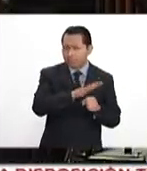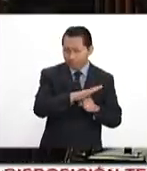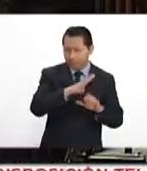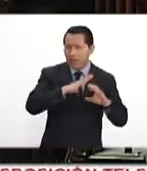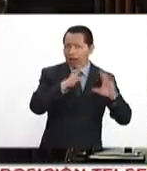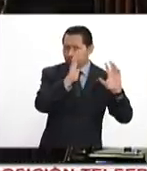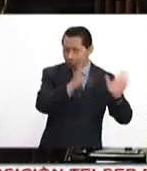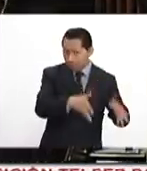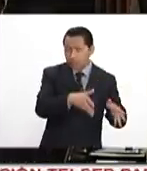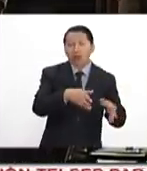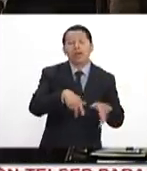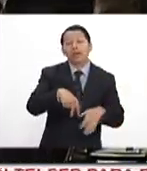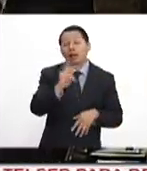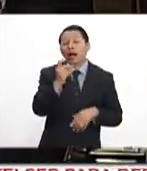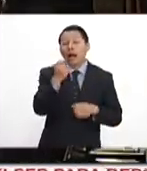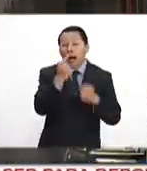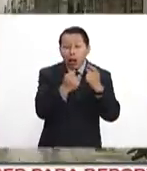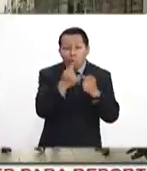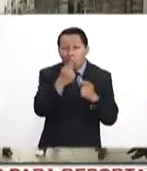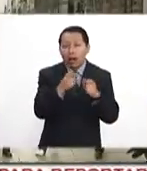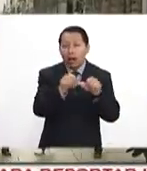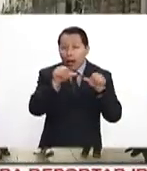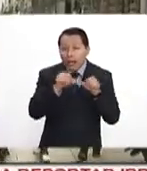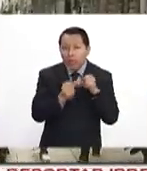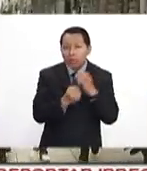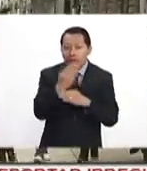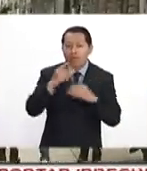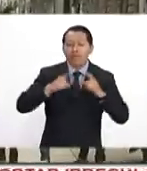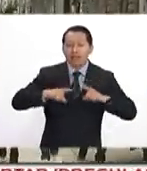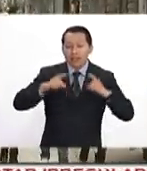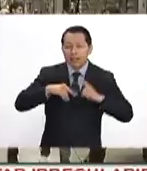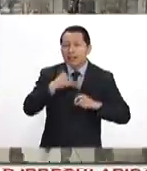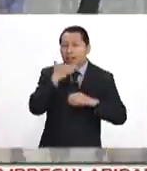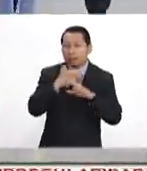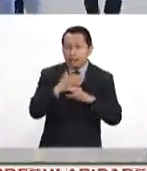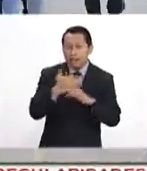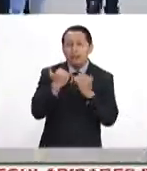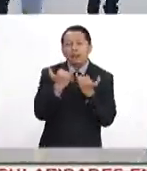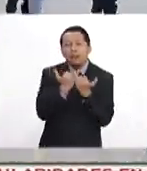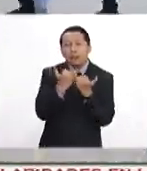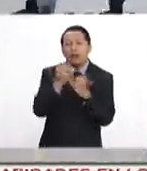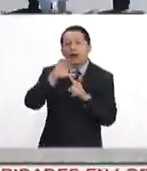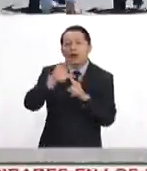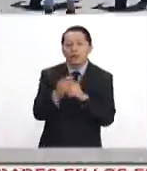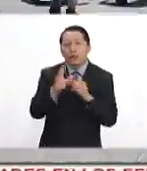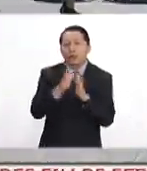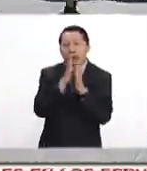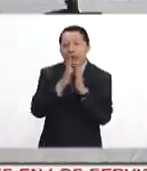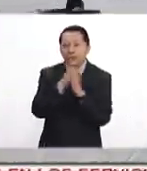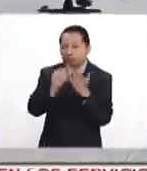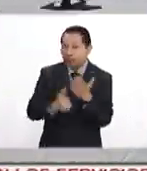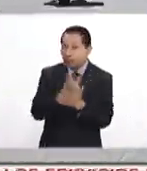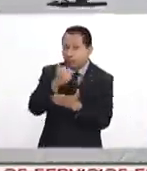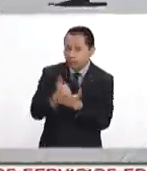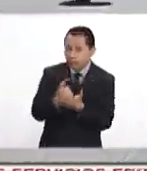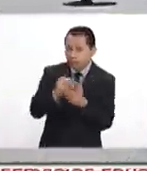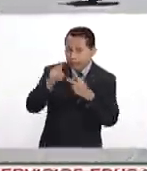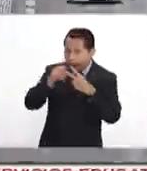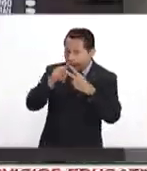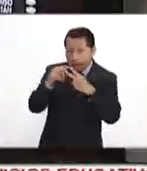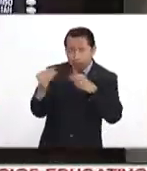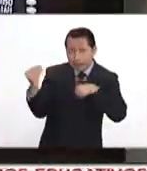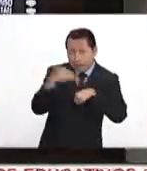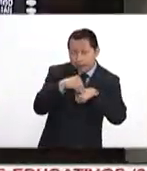aunque algunas de sus partes son nuevas, como la Fiscalía Anticorrupción y el Comité de Participación Ciudadana, dos elementos